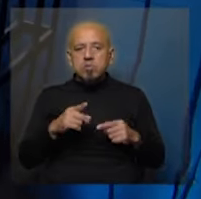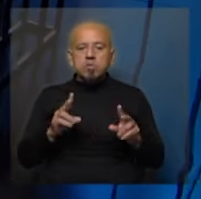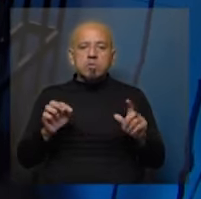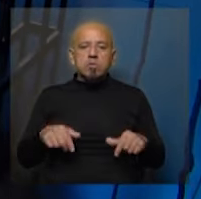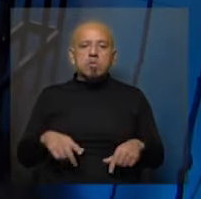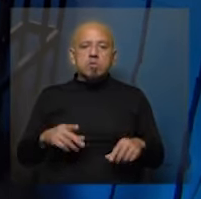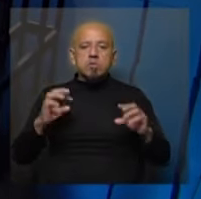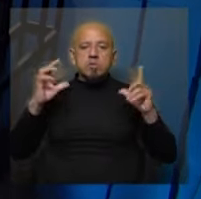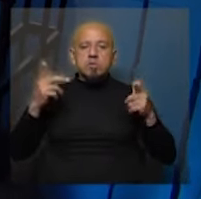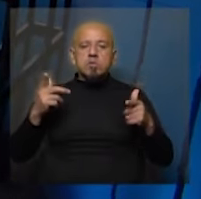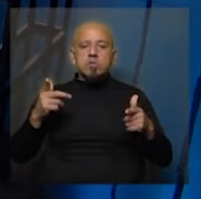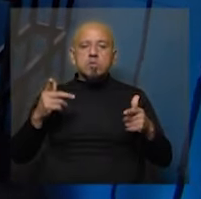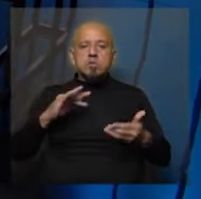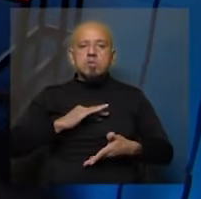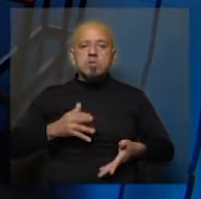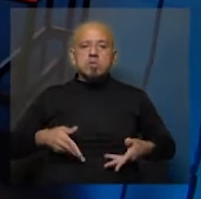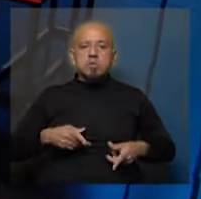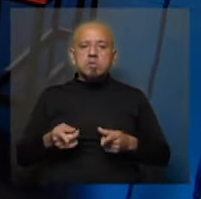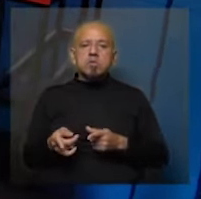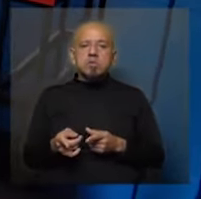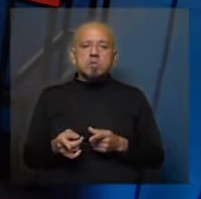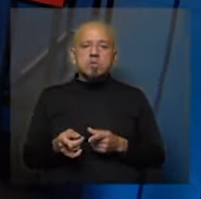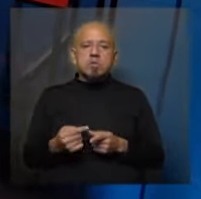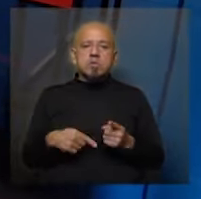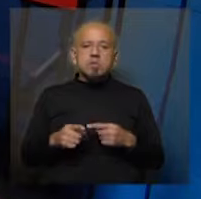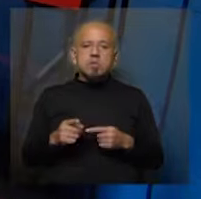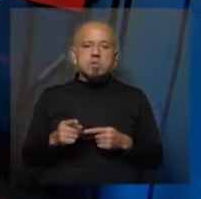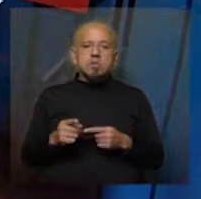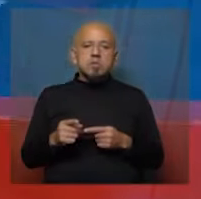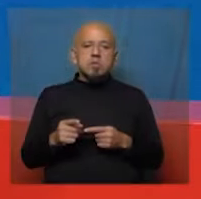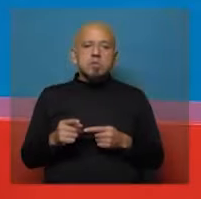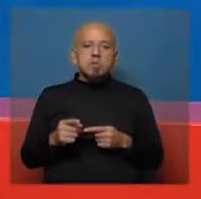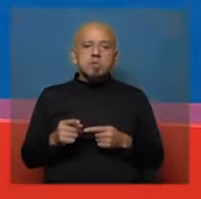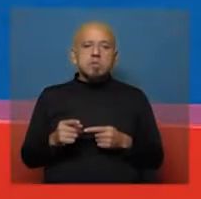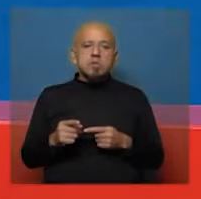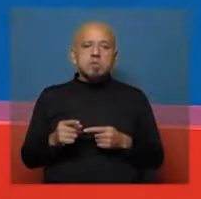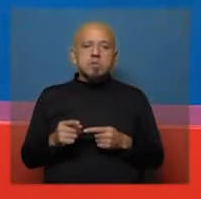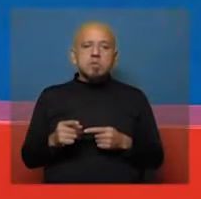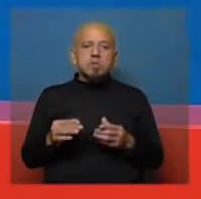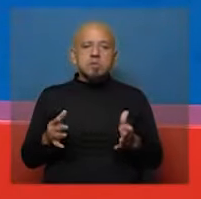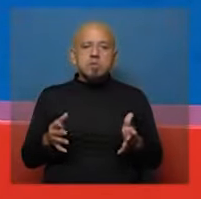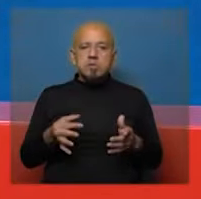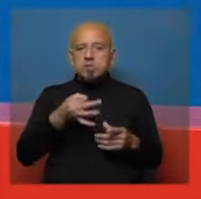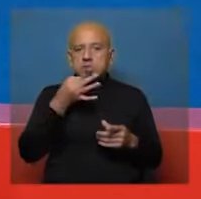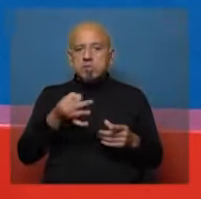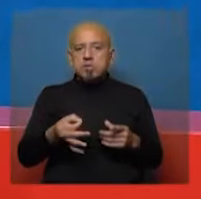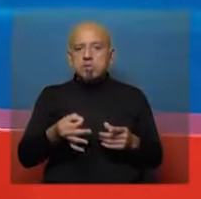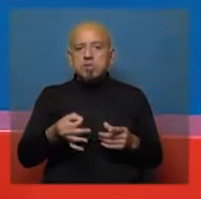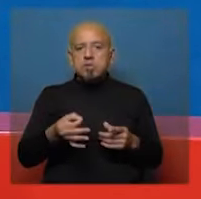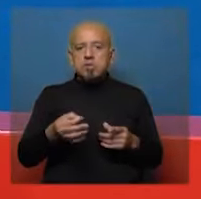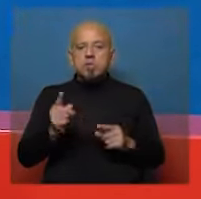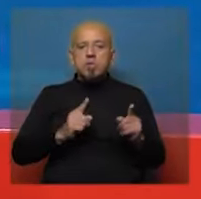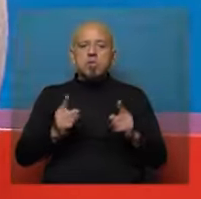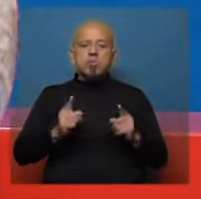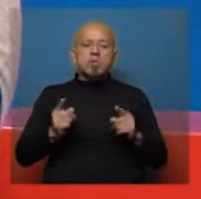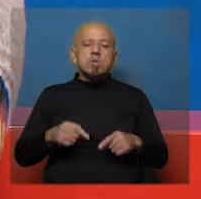de género y en la investigación de Silvana darrey y Lena fontela ellas este detectaron Como algunos